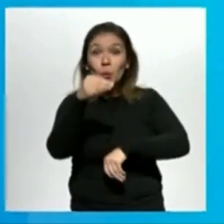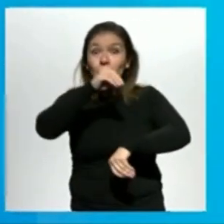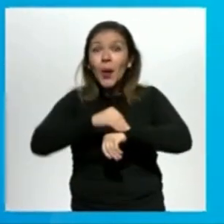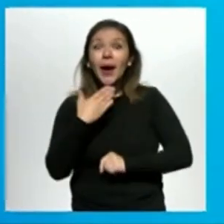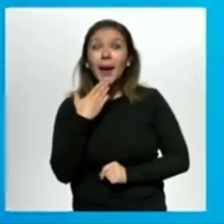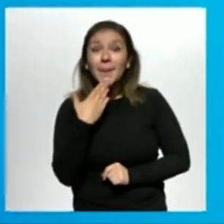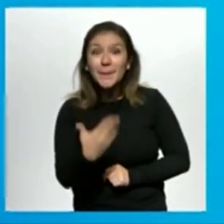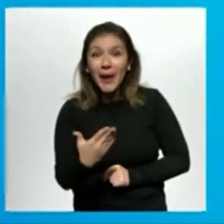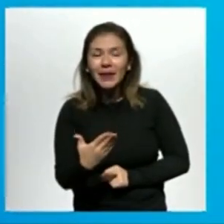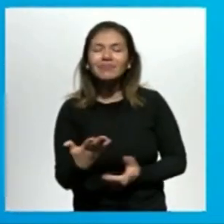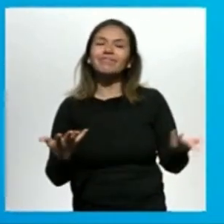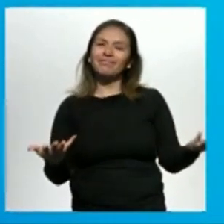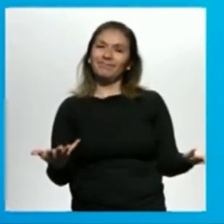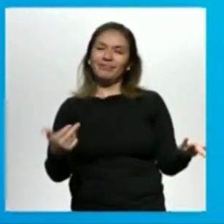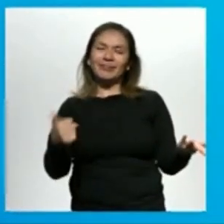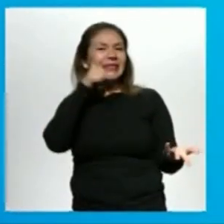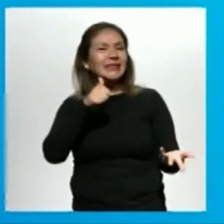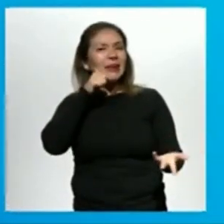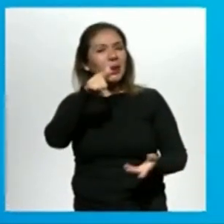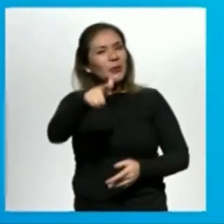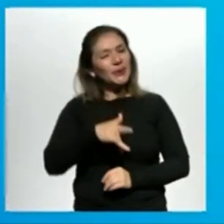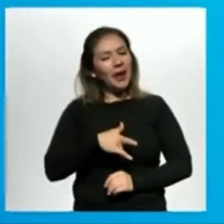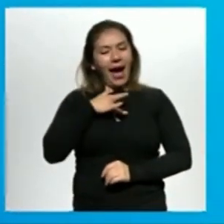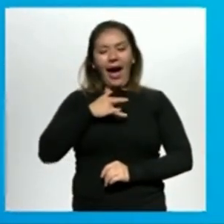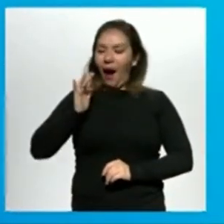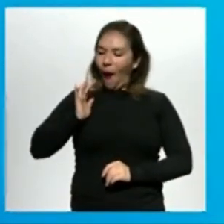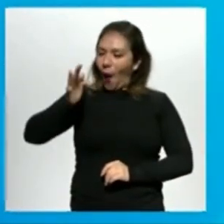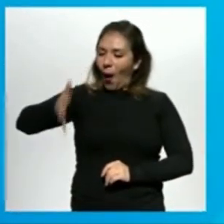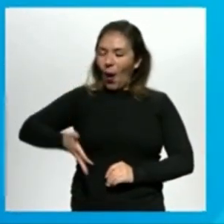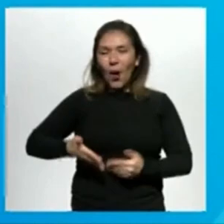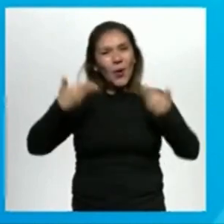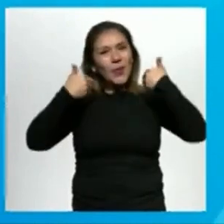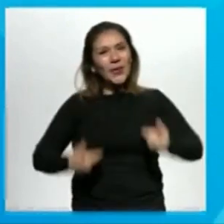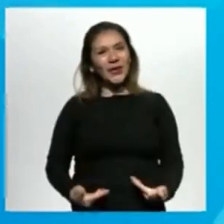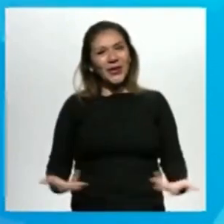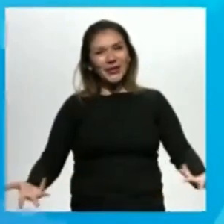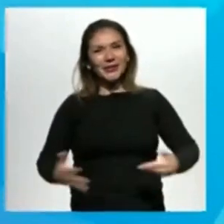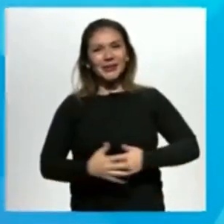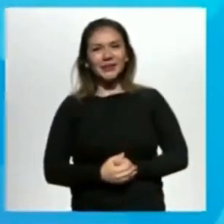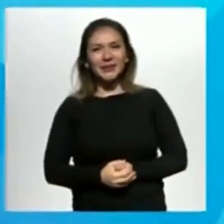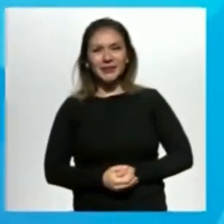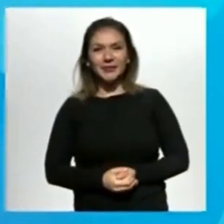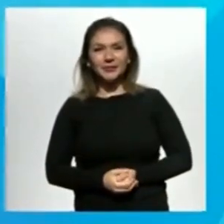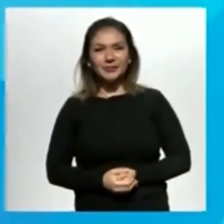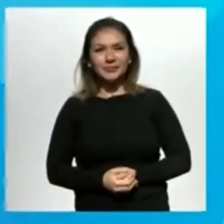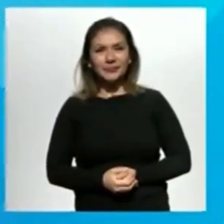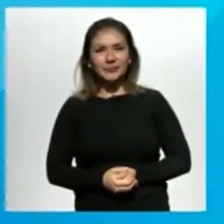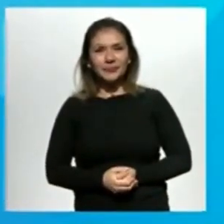bien, siempre te sentirás orgulloso de ti mismo.